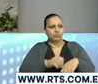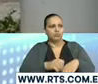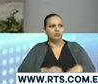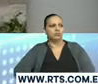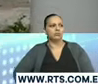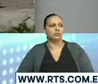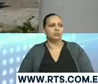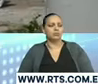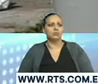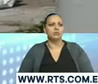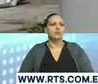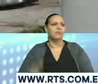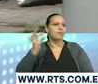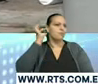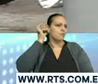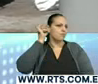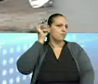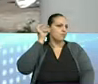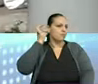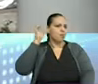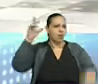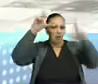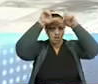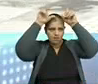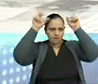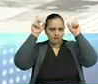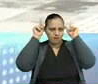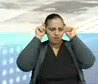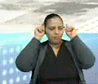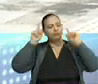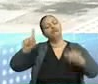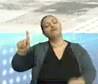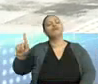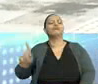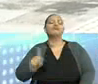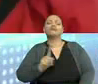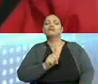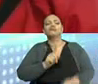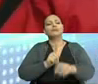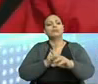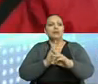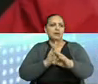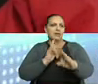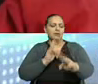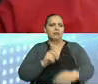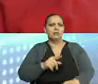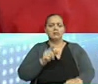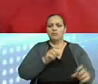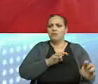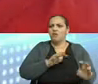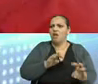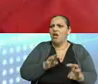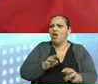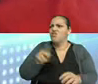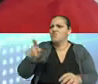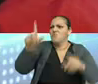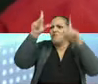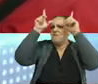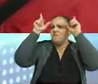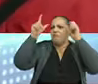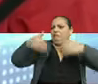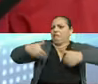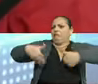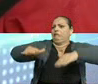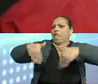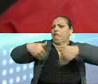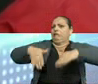gritaban, fuera enfermera, nos vienes a contagiar, fuera de aquí, nos vienes a contagiar. Pero ¿qué pasó? ¿Y qué le dijeron